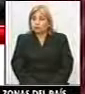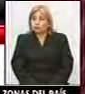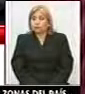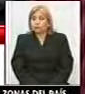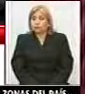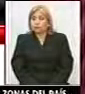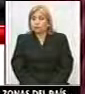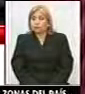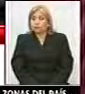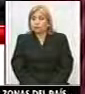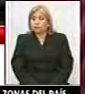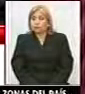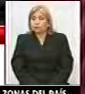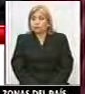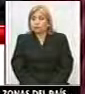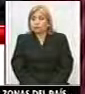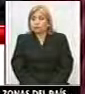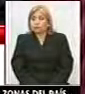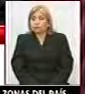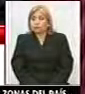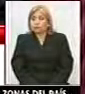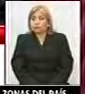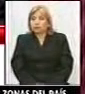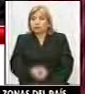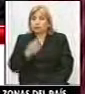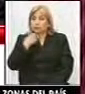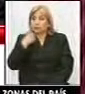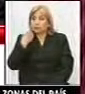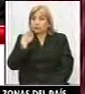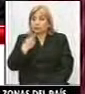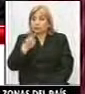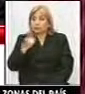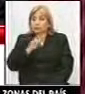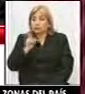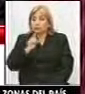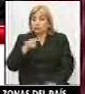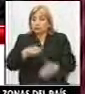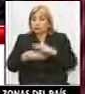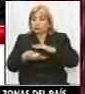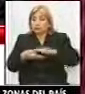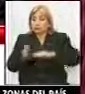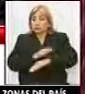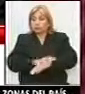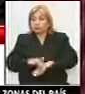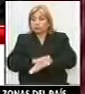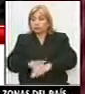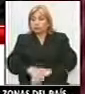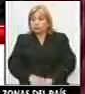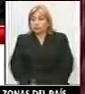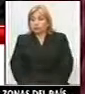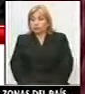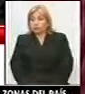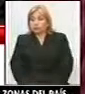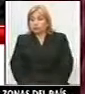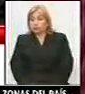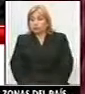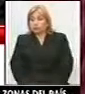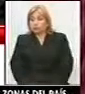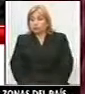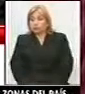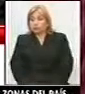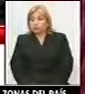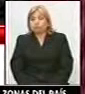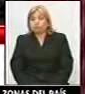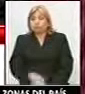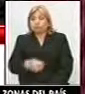Usted está diciendo que, en otra palabra, que no existe corrupción. ¿Perdón? Que no existe corrupción en el Callao. Señor congresista, yo